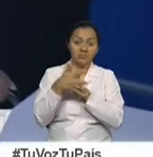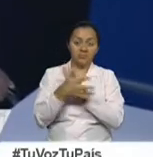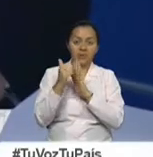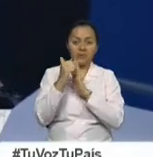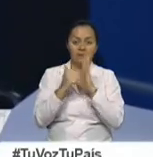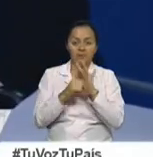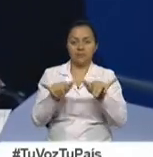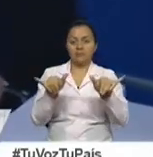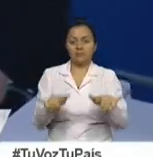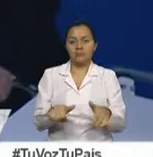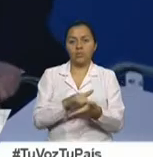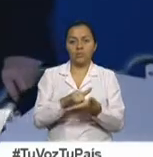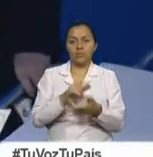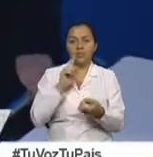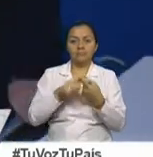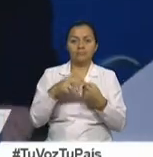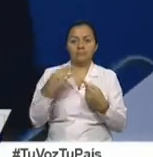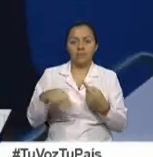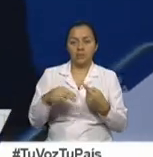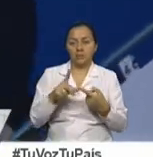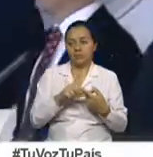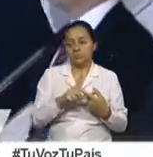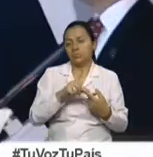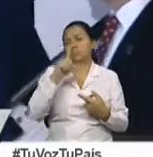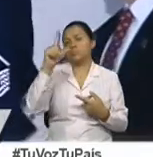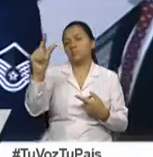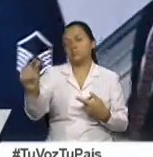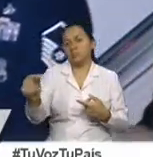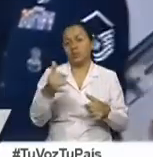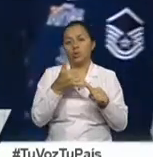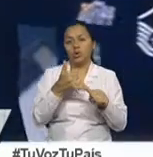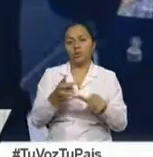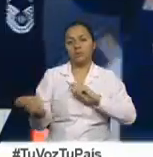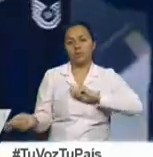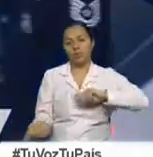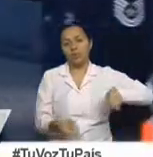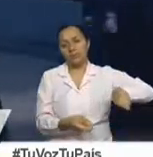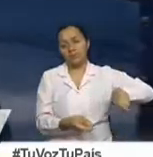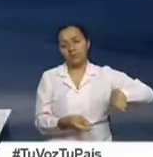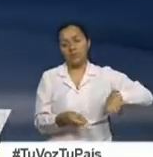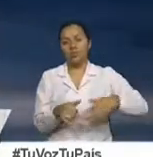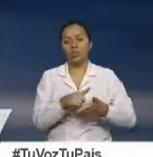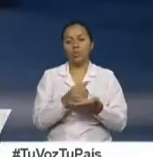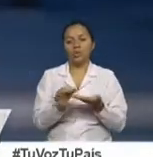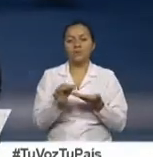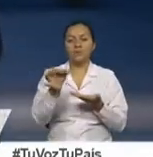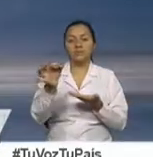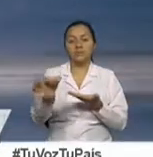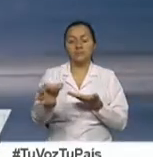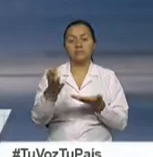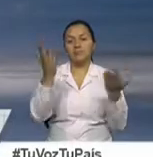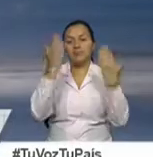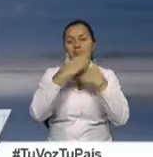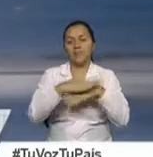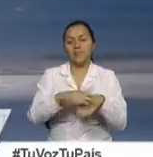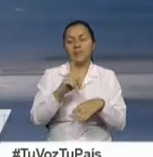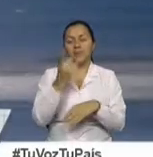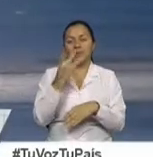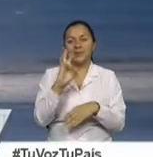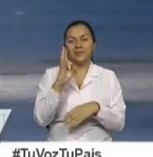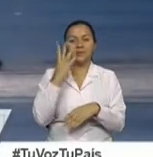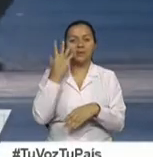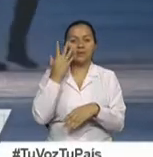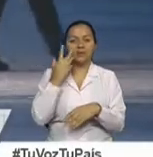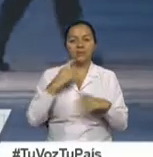en Manhattan hasta el miércoles. Y luego se dirigirá a su club de golf en Bedminster, Nueva Jersey, donde terminará sus primeros 17 días